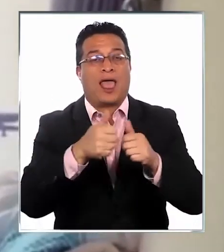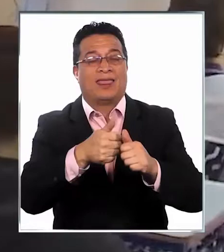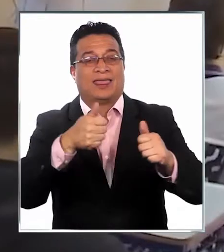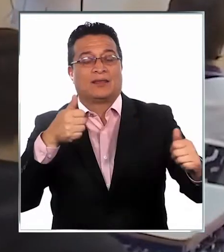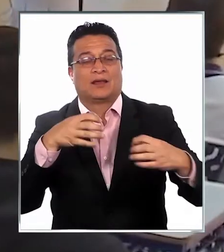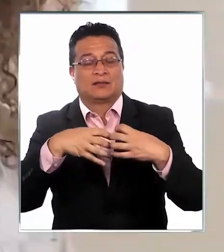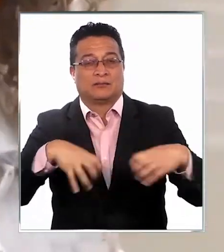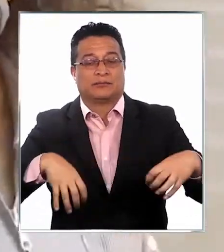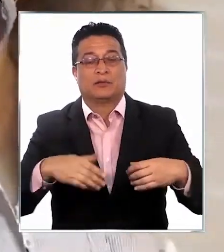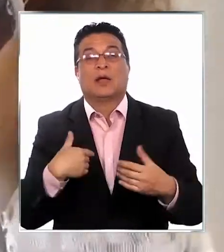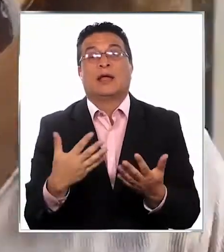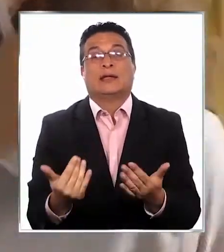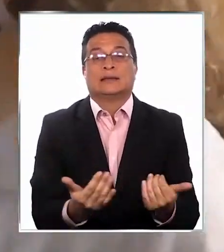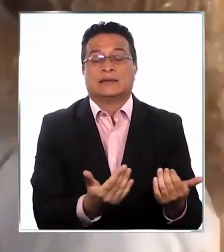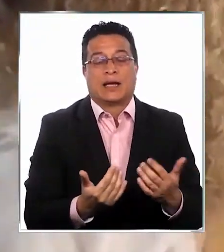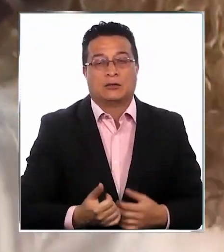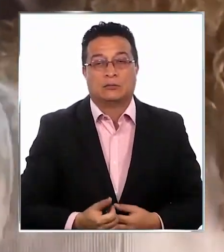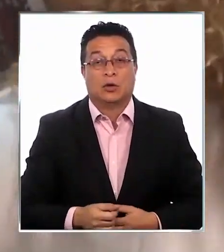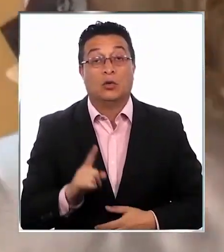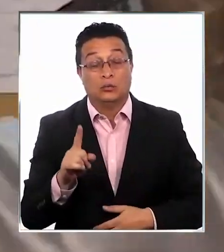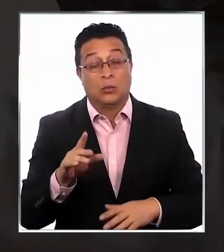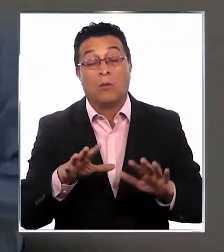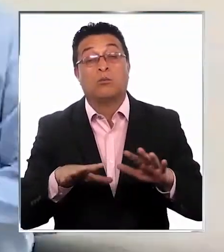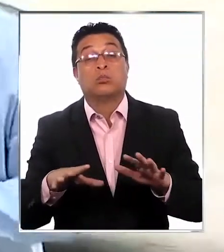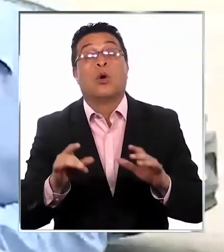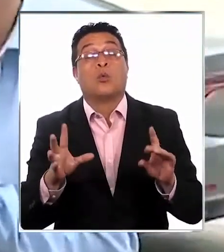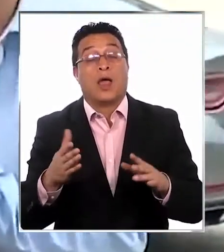sea necesario. En un momento muy complejo como es